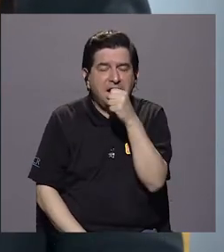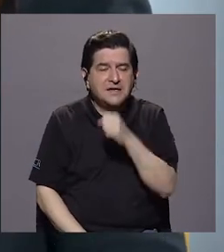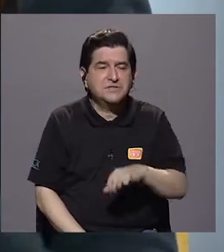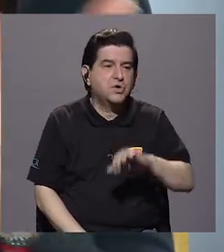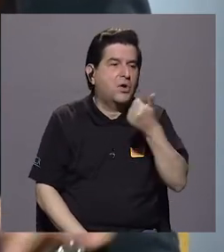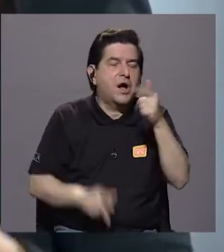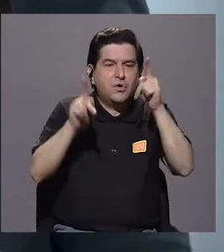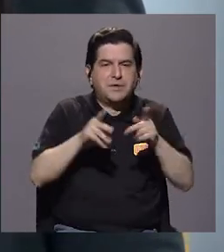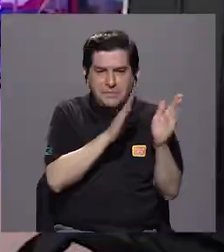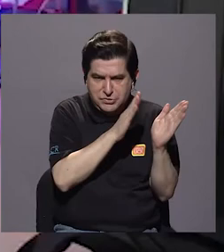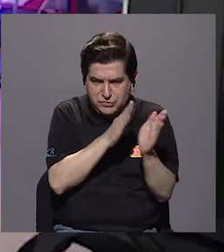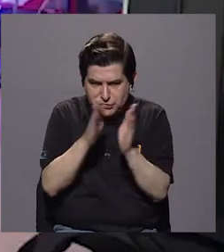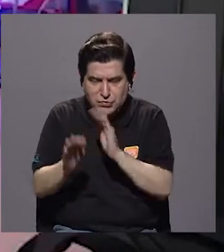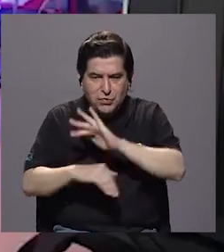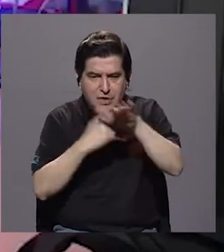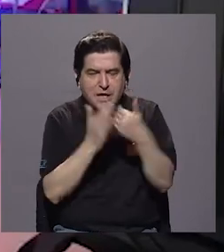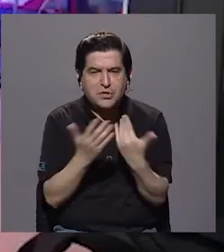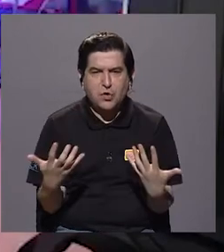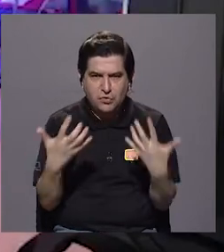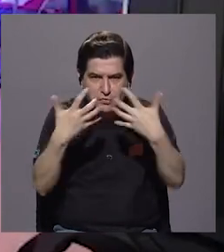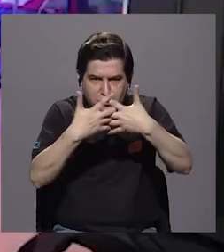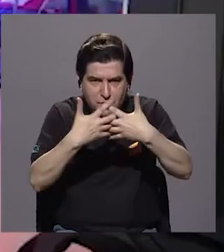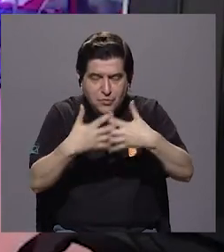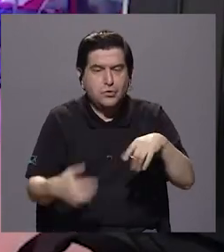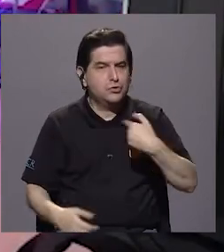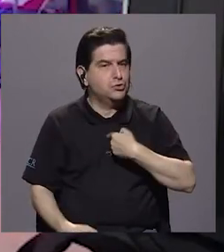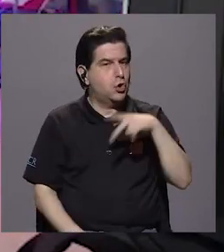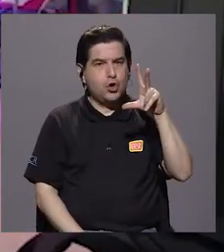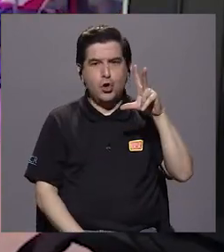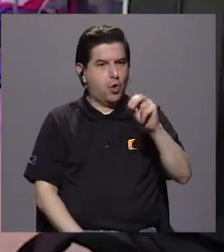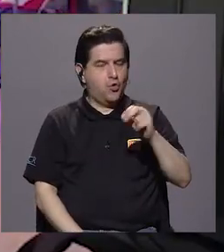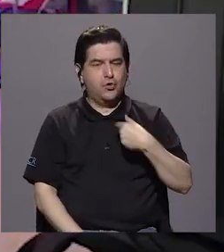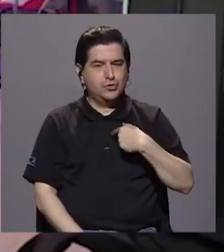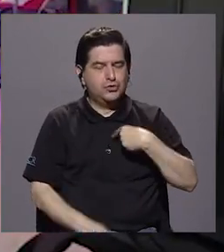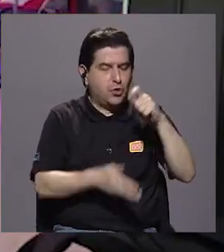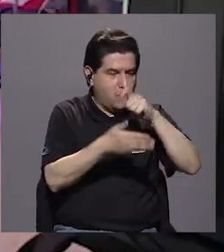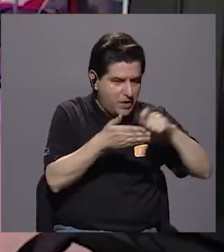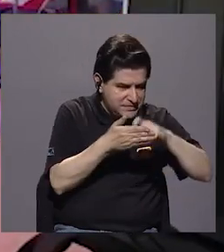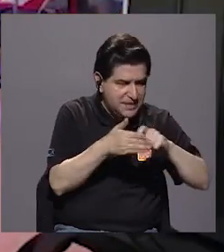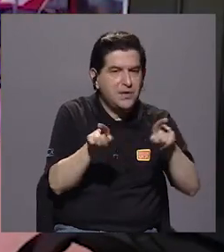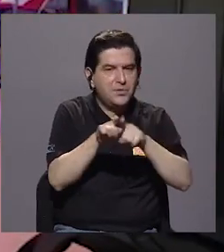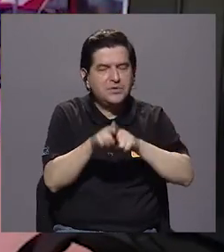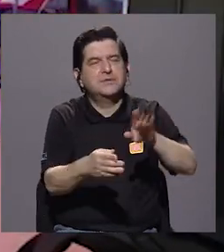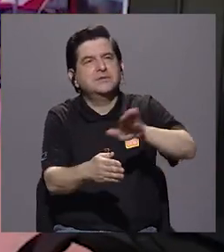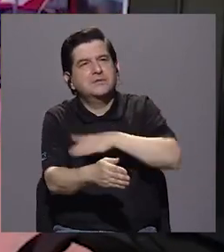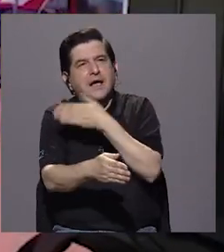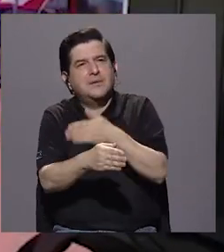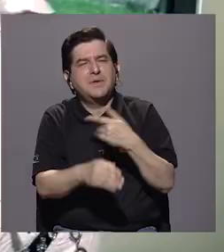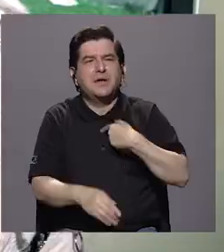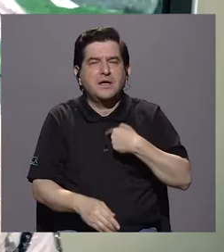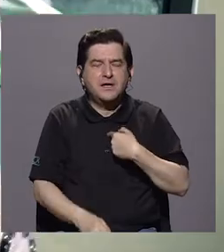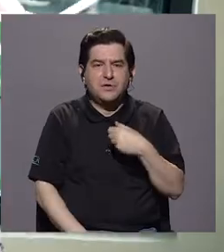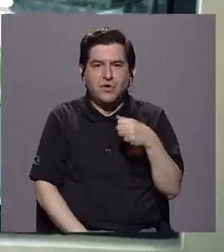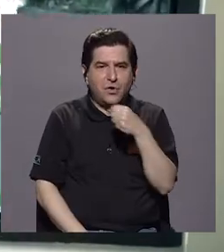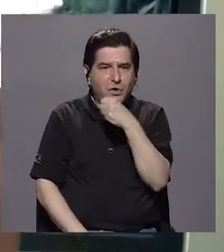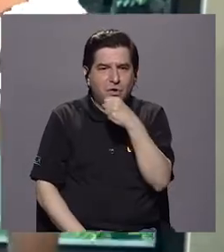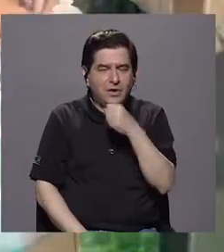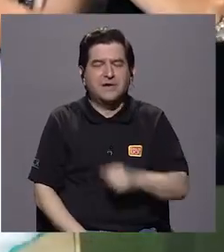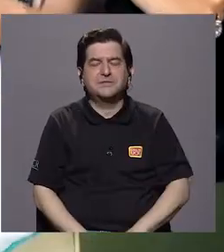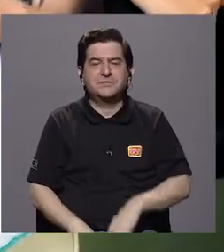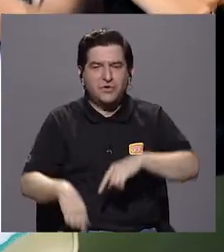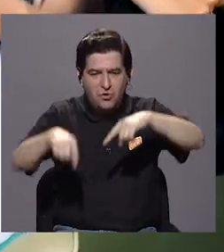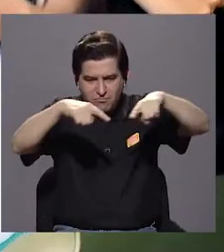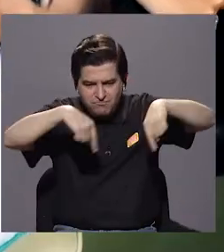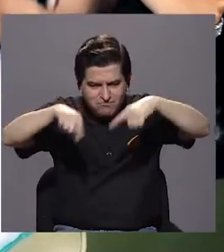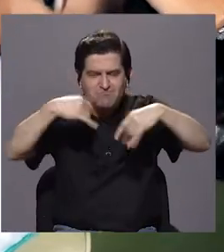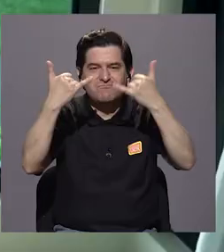arreglista pone todo lo demás, la música, yo no. Yo voy haciendo la letra con la música de una vez y me voy grabando, sí. Y